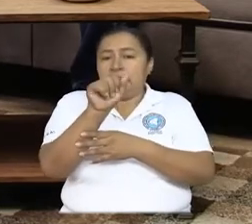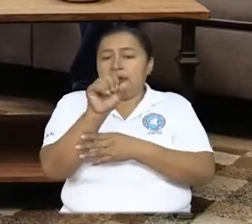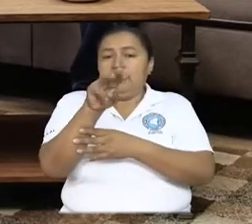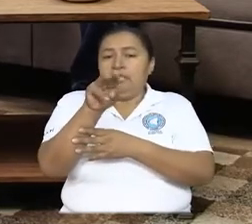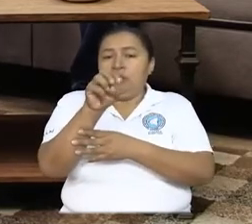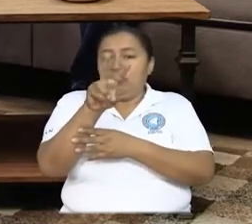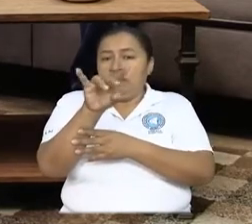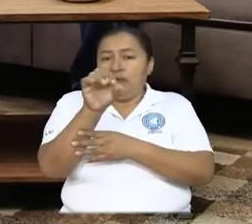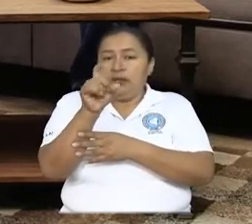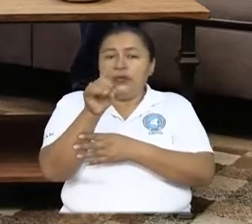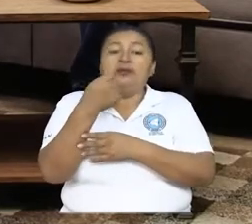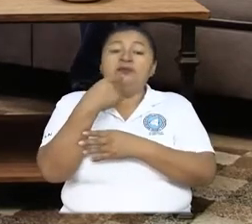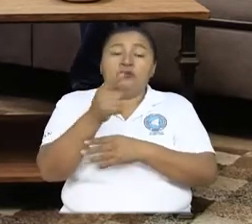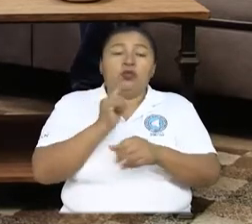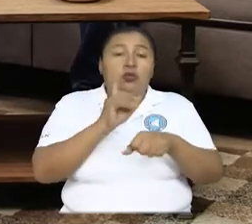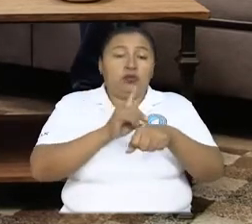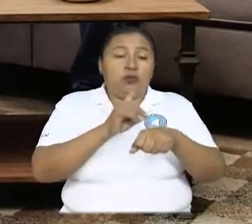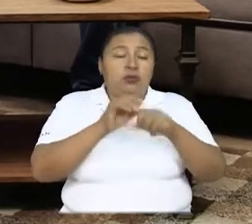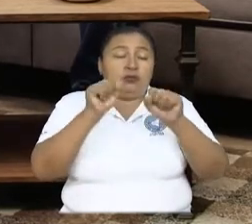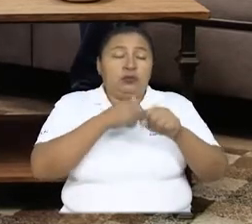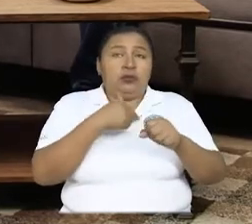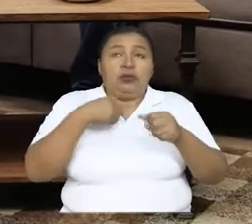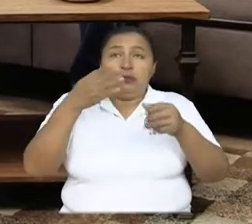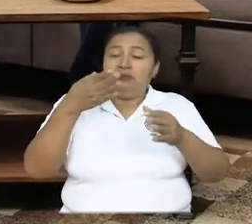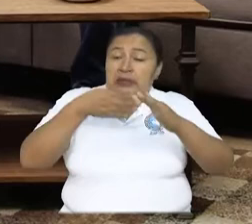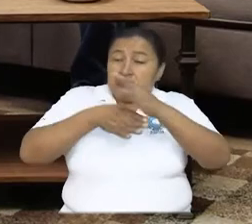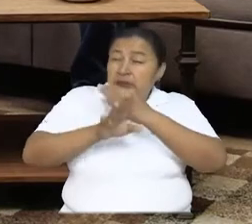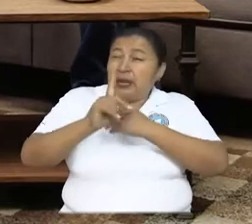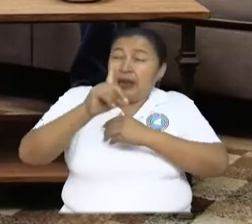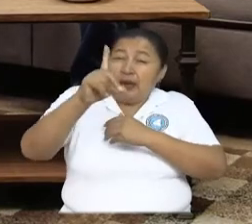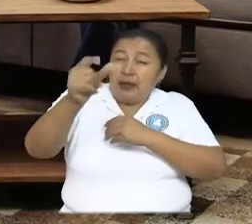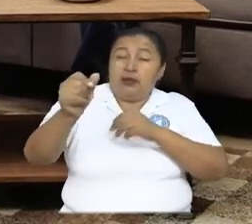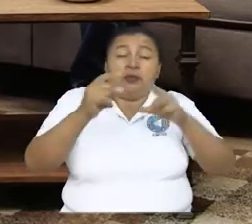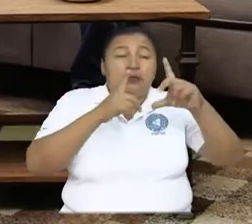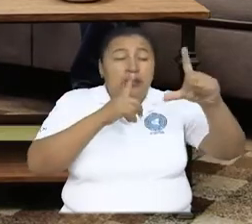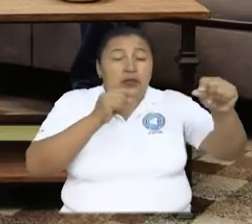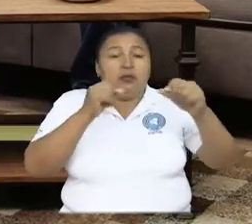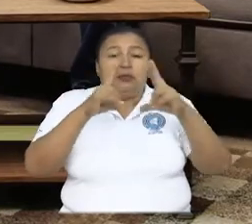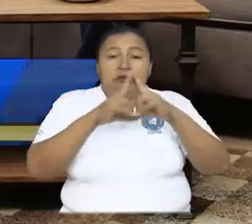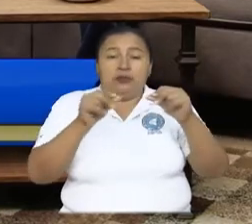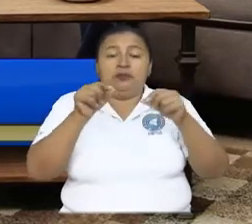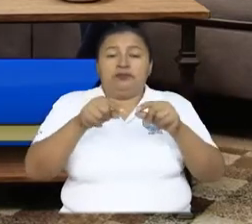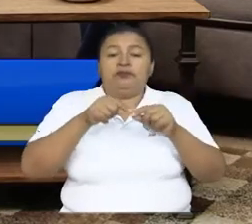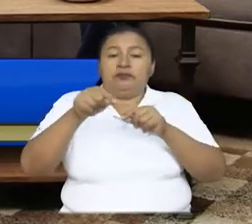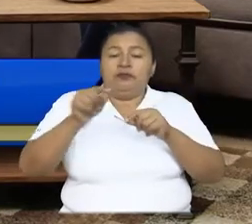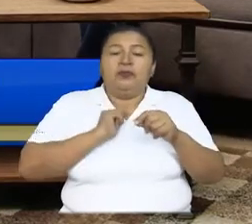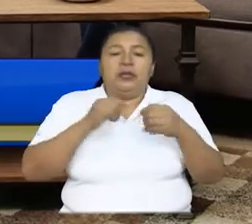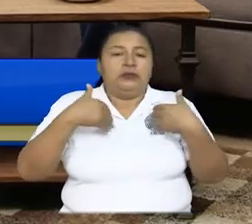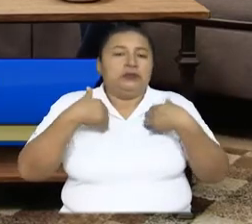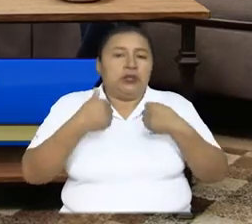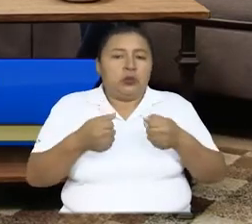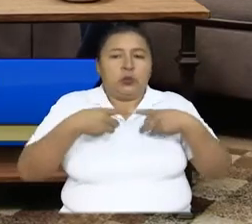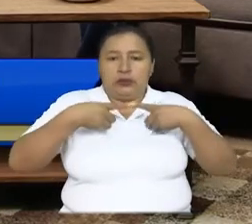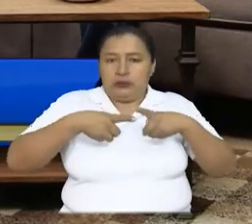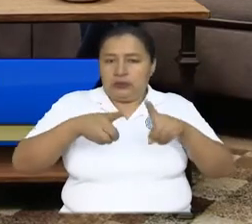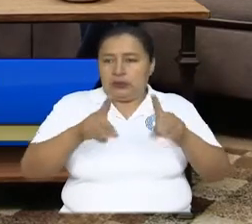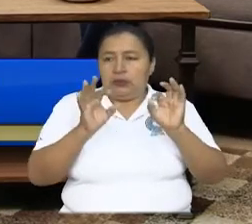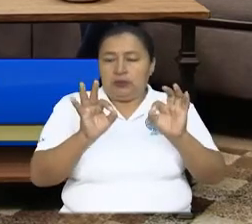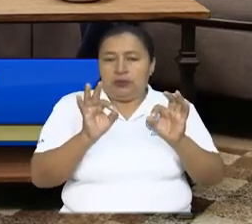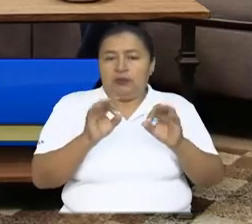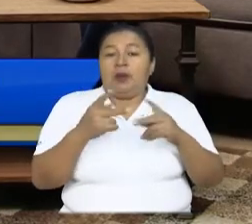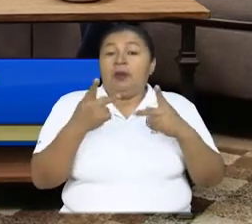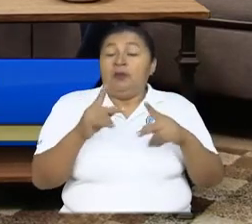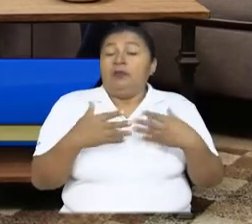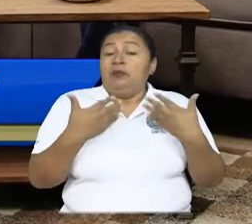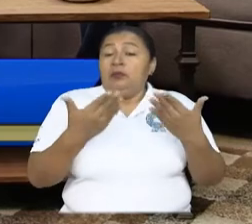movilicen al interior del país para asegurarle a la población salud salud digna también